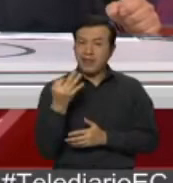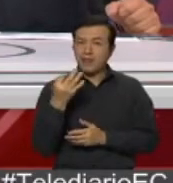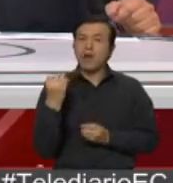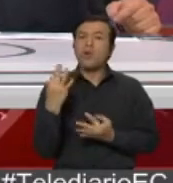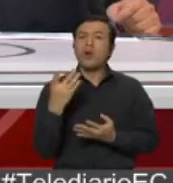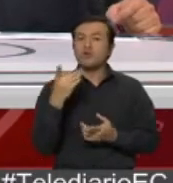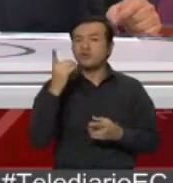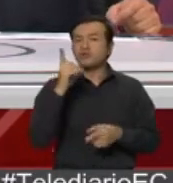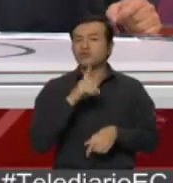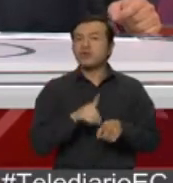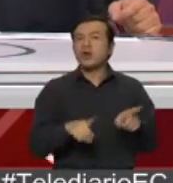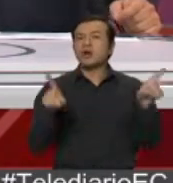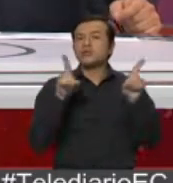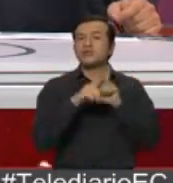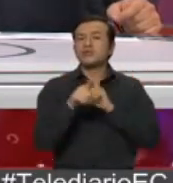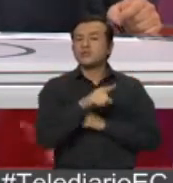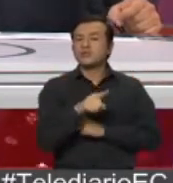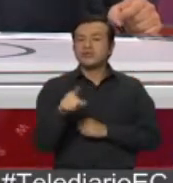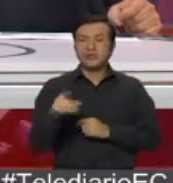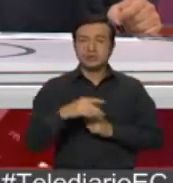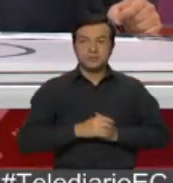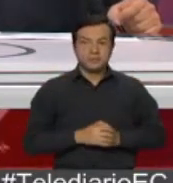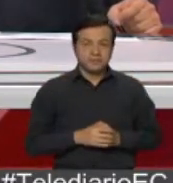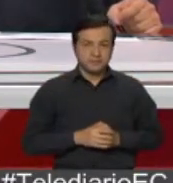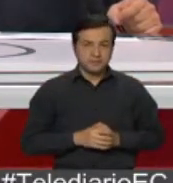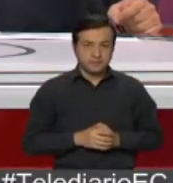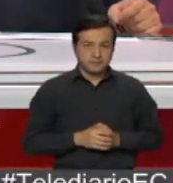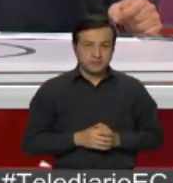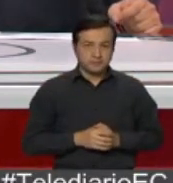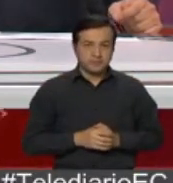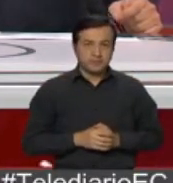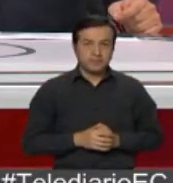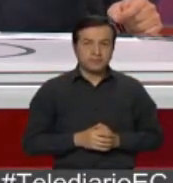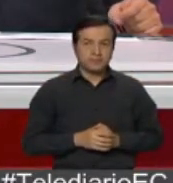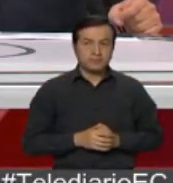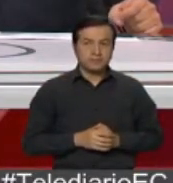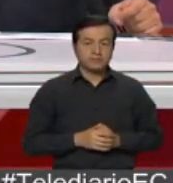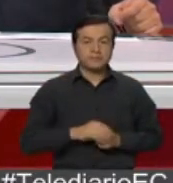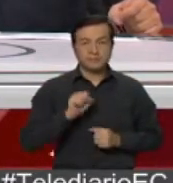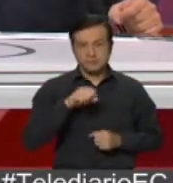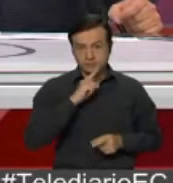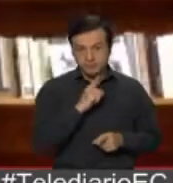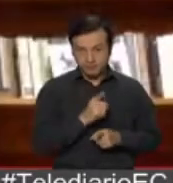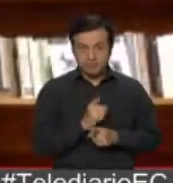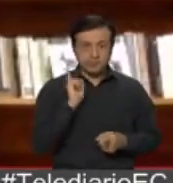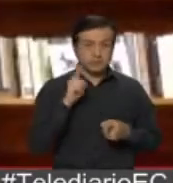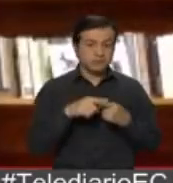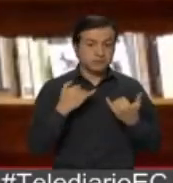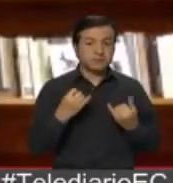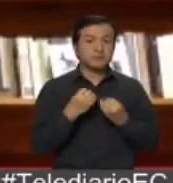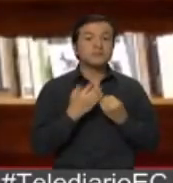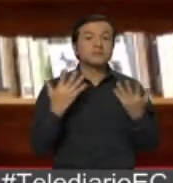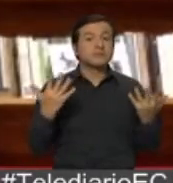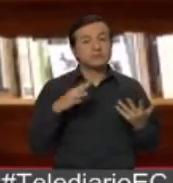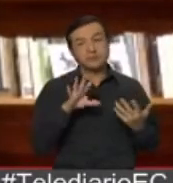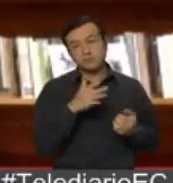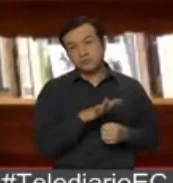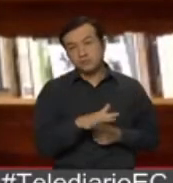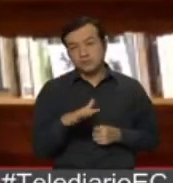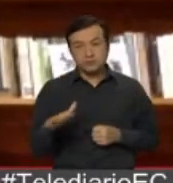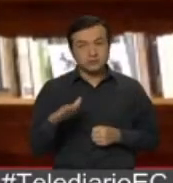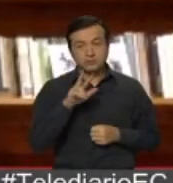manejan desde las autoridades? Bueno, efectivamente, al momento tenemos nosotros alrededor